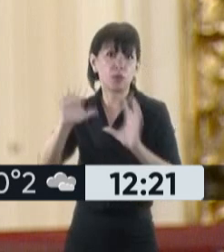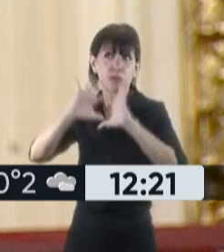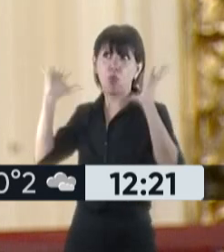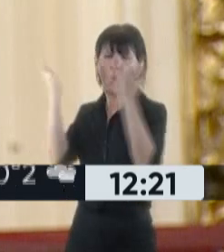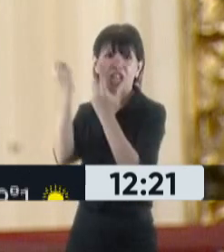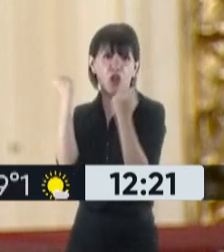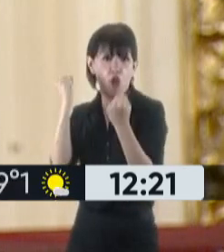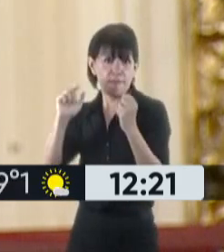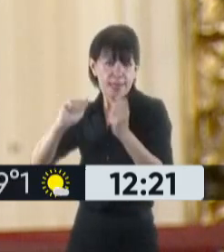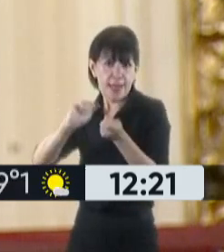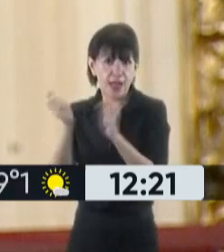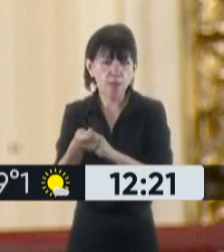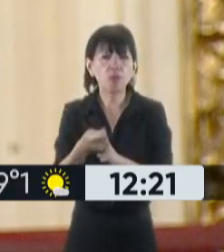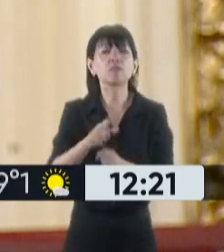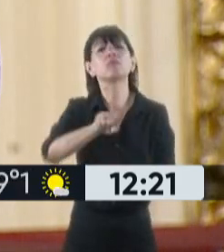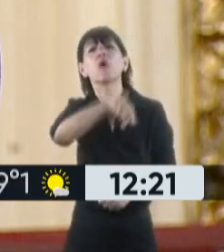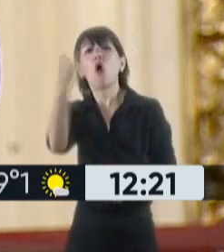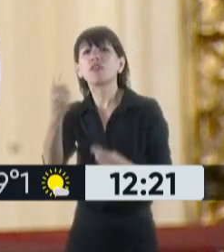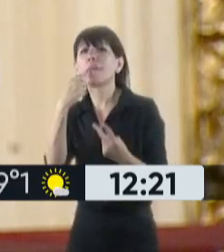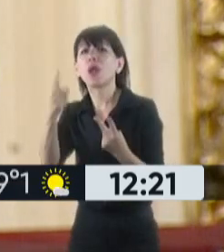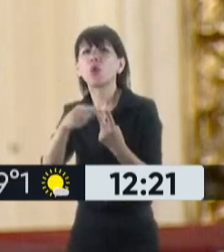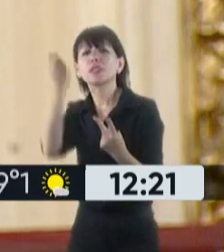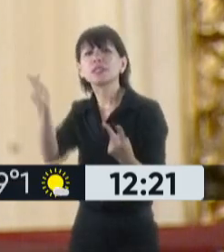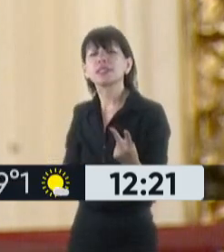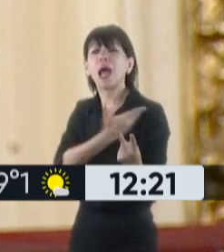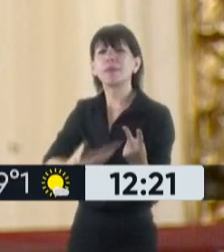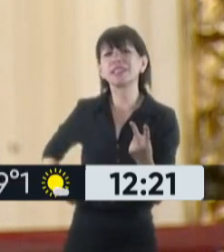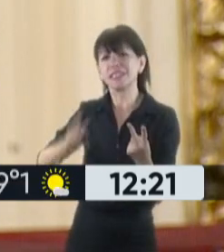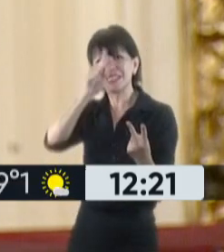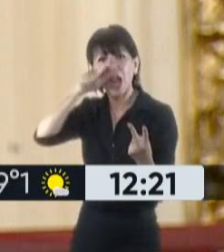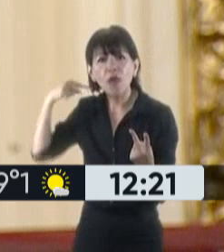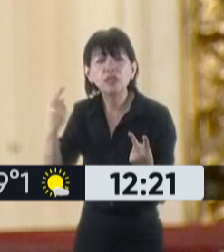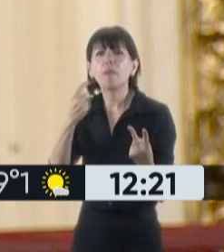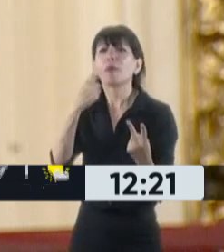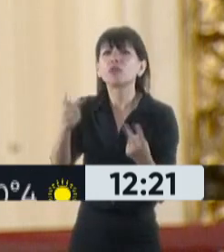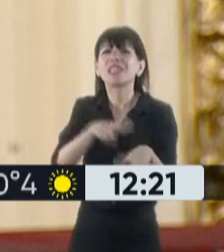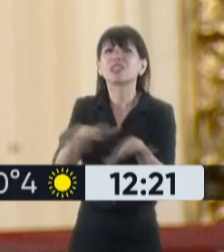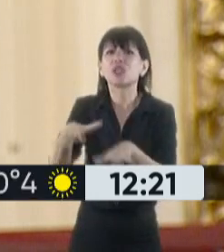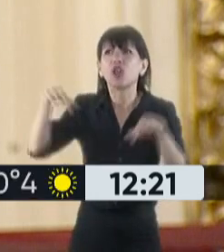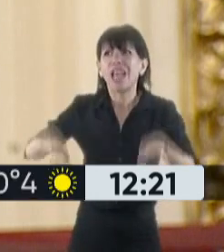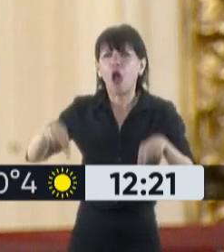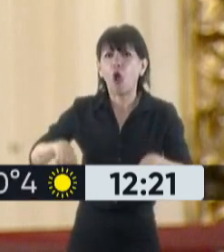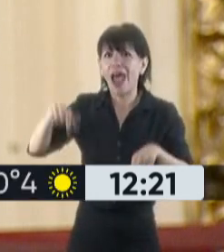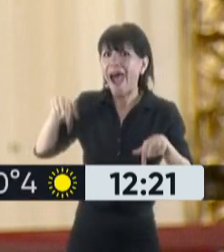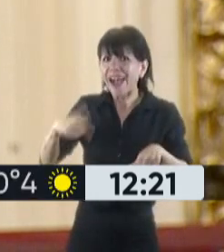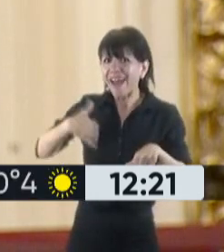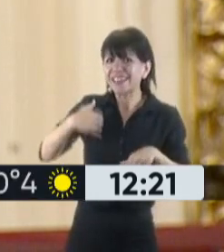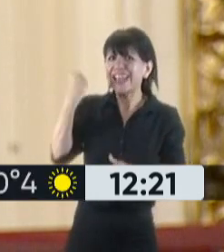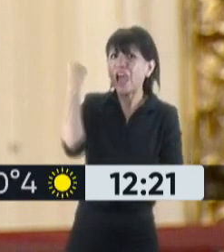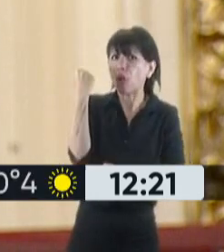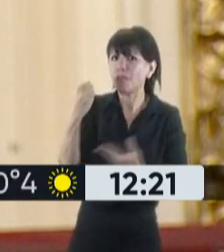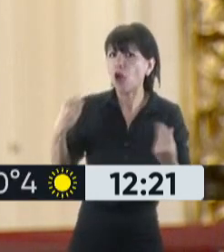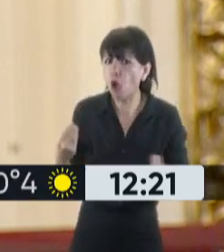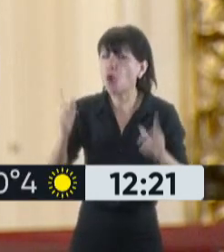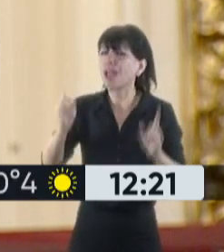Alberto Fernández, algún comentario acerca de la situación actual que se vive en la economía y preguntarle específicamente por